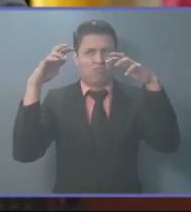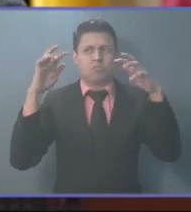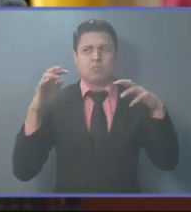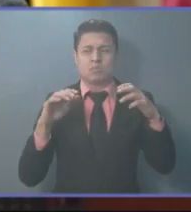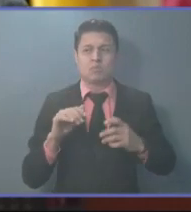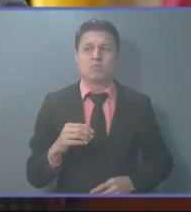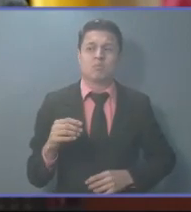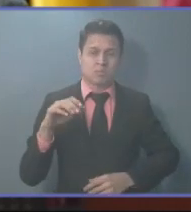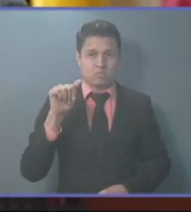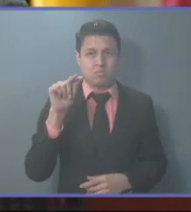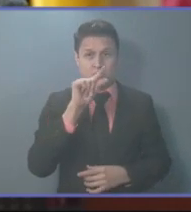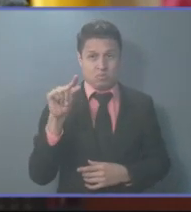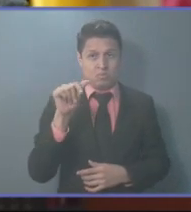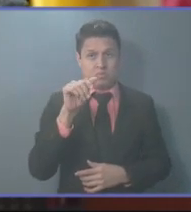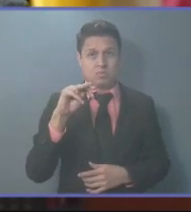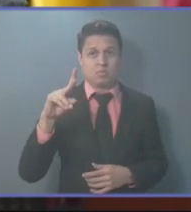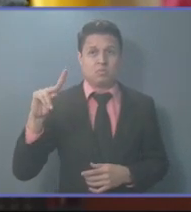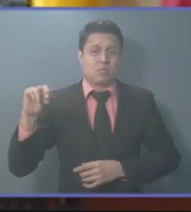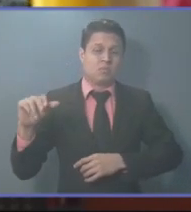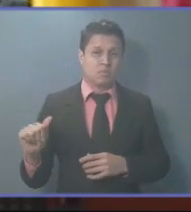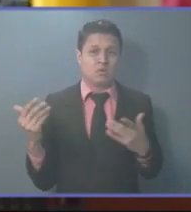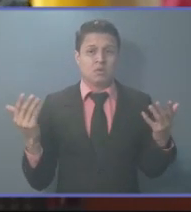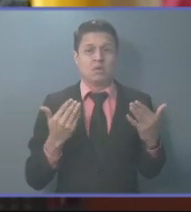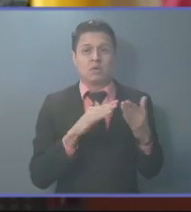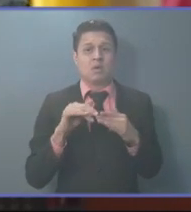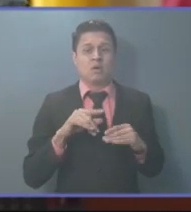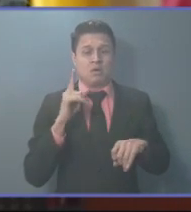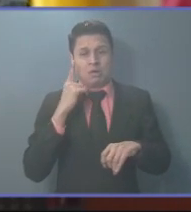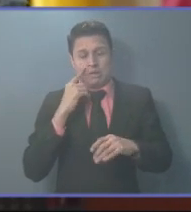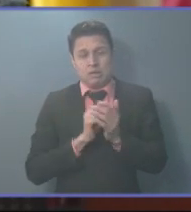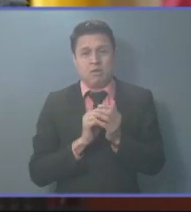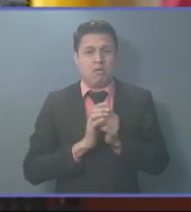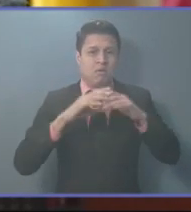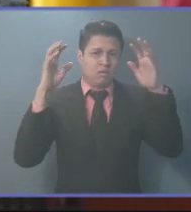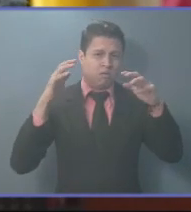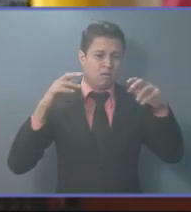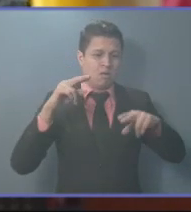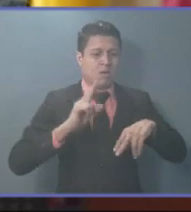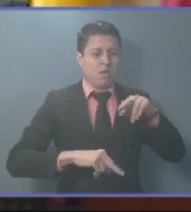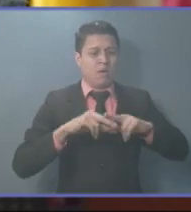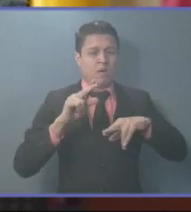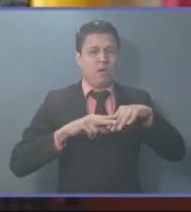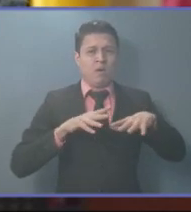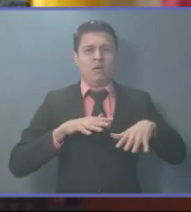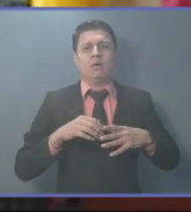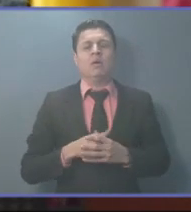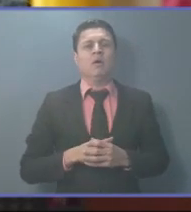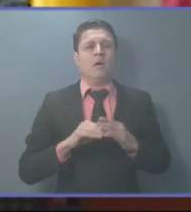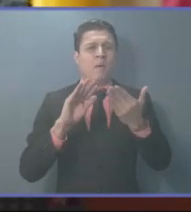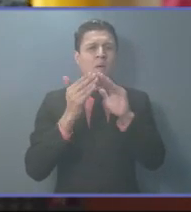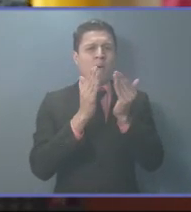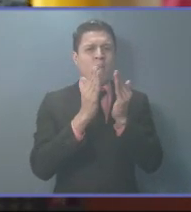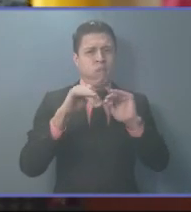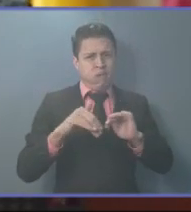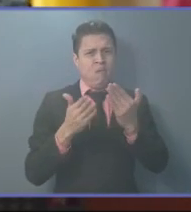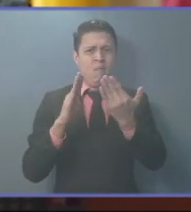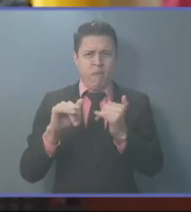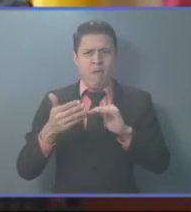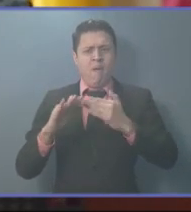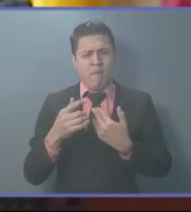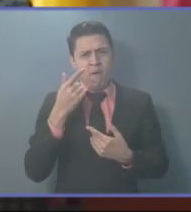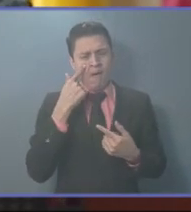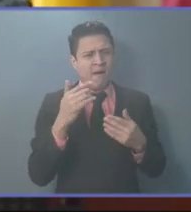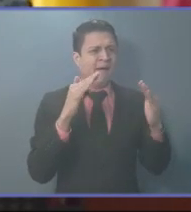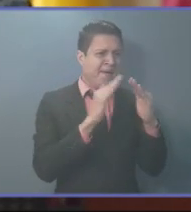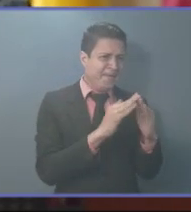amanda ha provocado diversos daños infraestructura física tales como viviendas oficinas